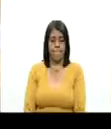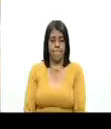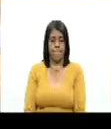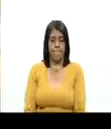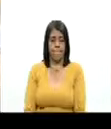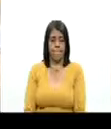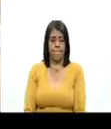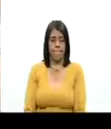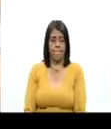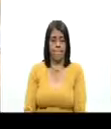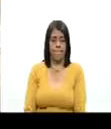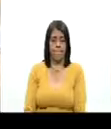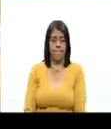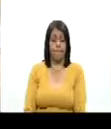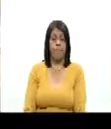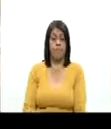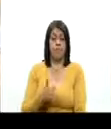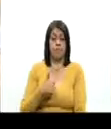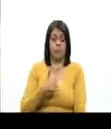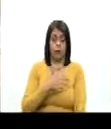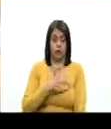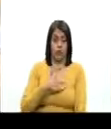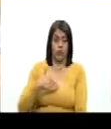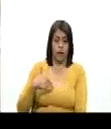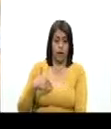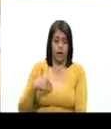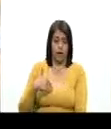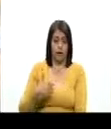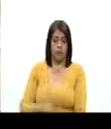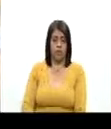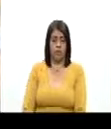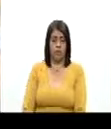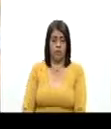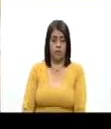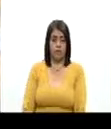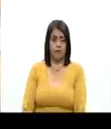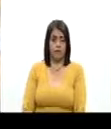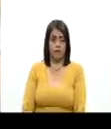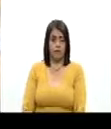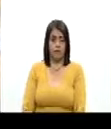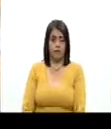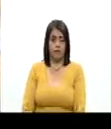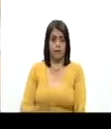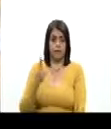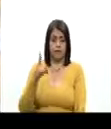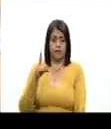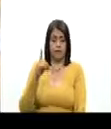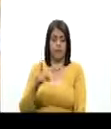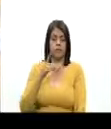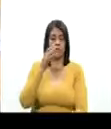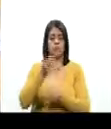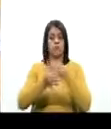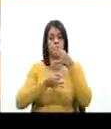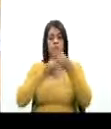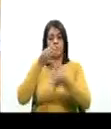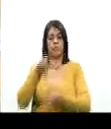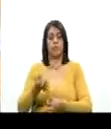Sin más, yo quisiera que con este derecho de palabra de nuestros